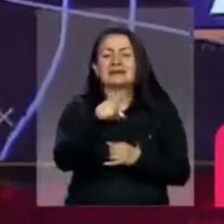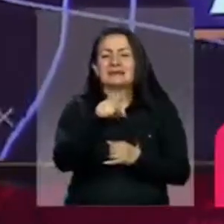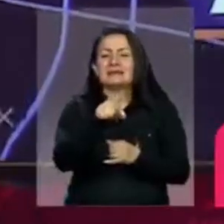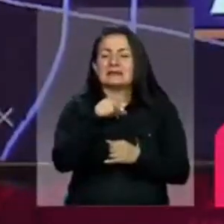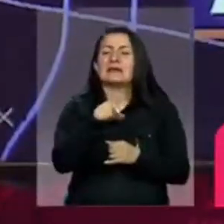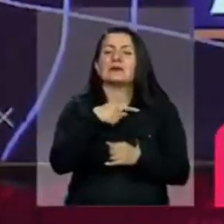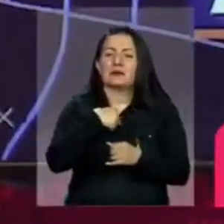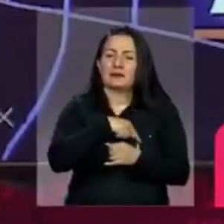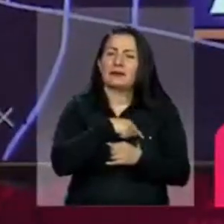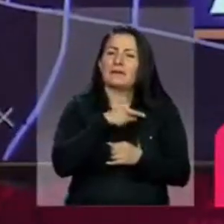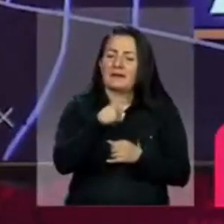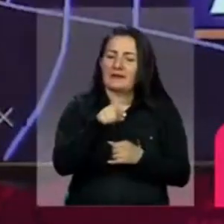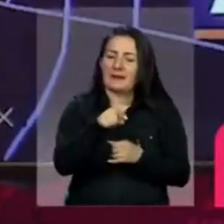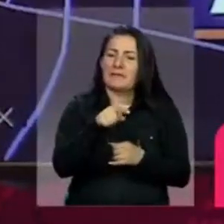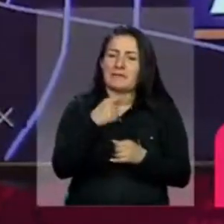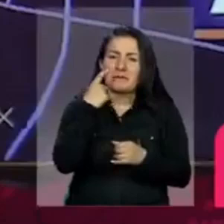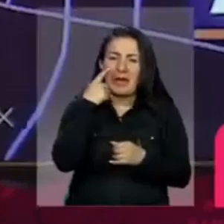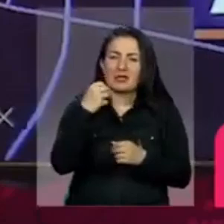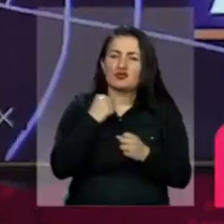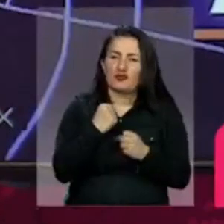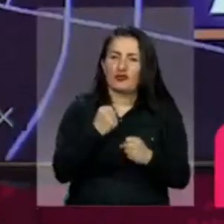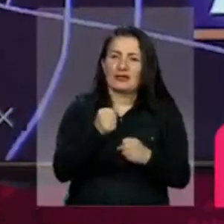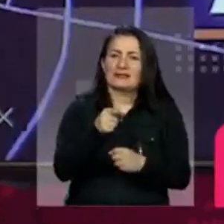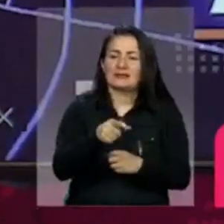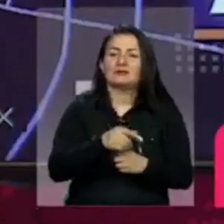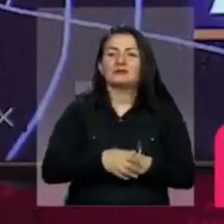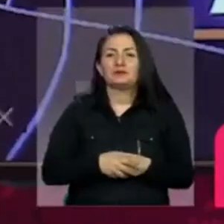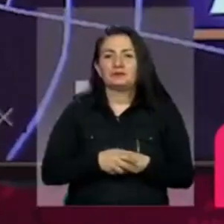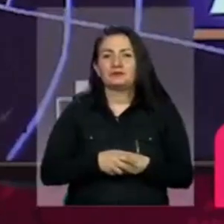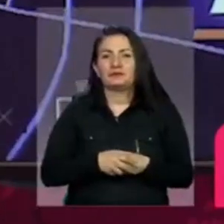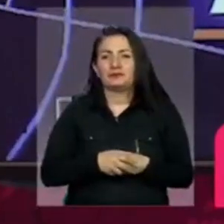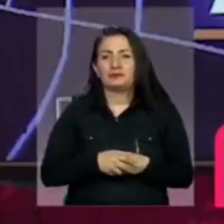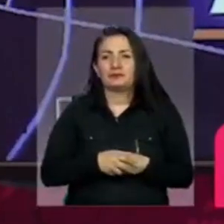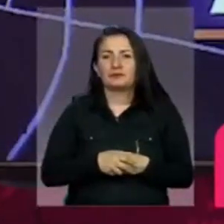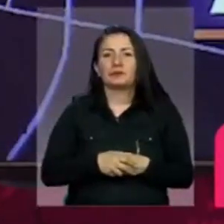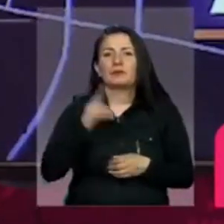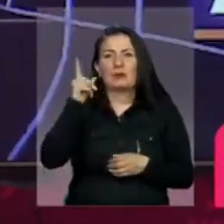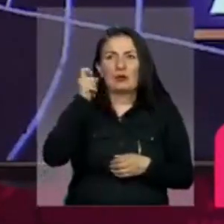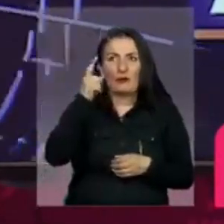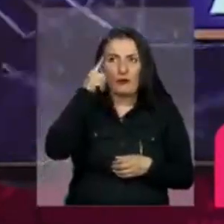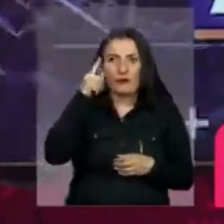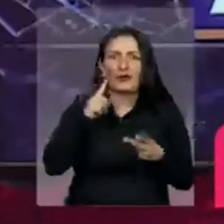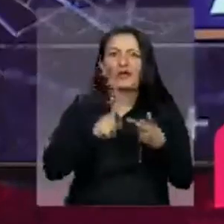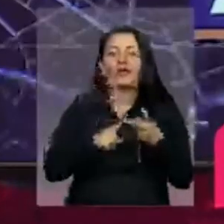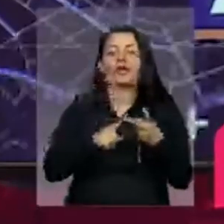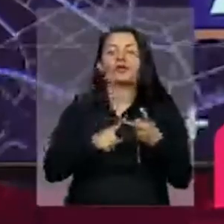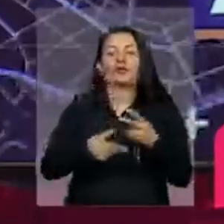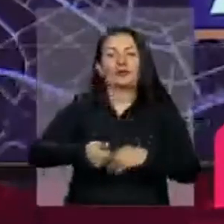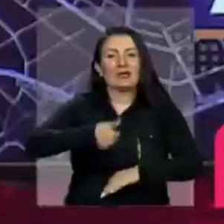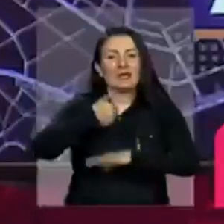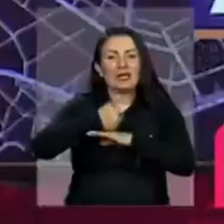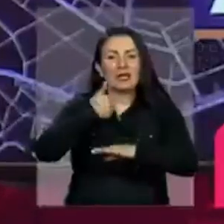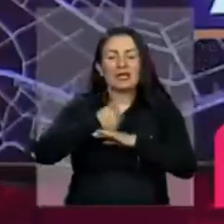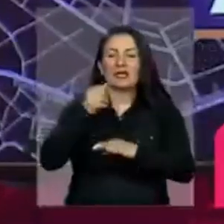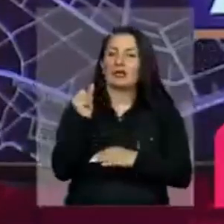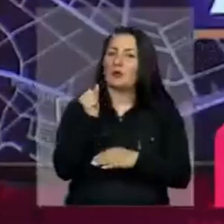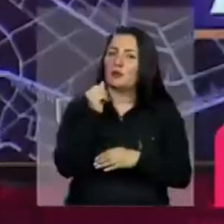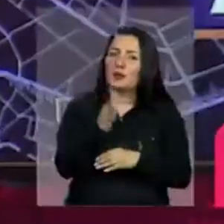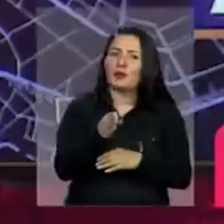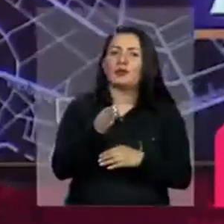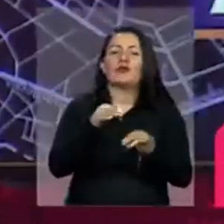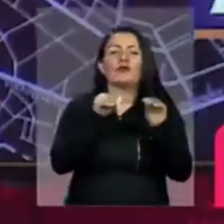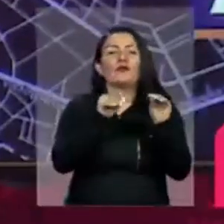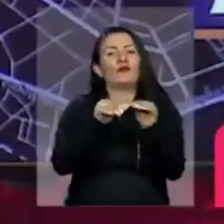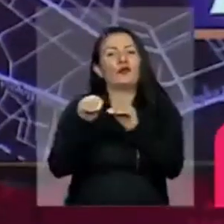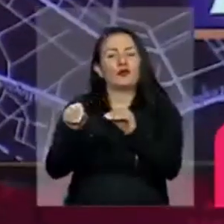es donde tenemos que poner nuestra mayor fuerza y desde el gobierno, desde los dirigentes, desde los clubes, desde quienes